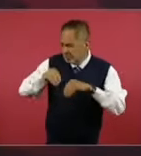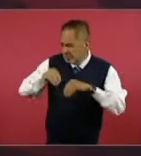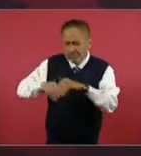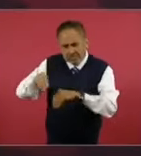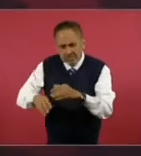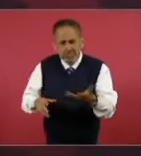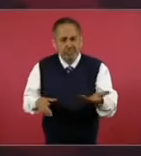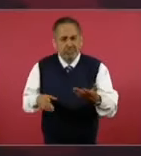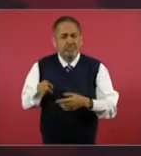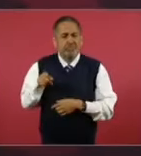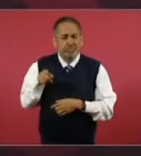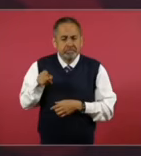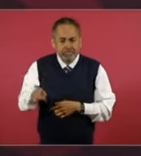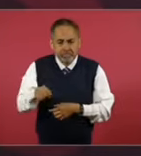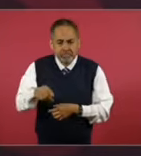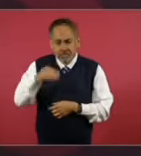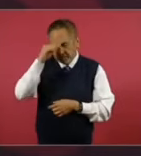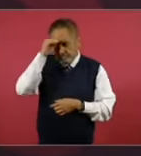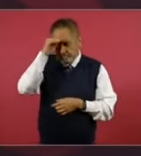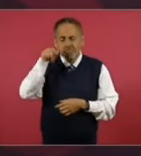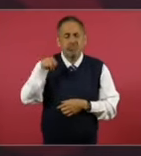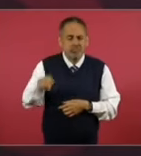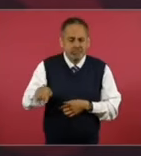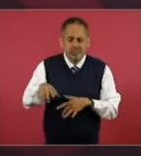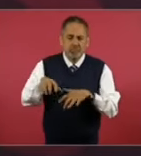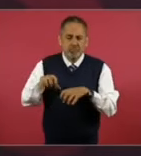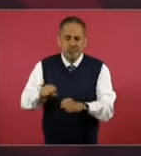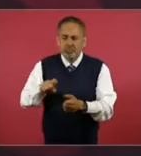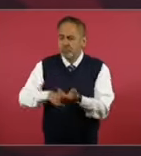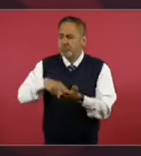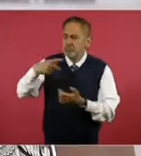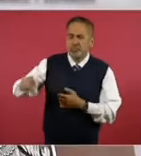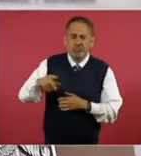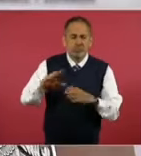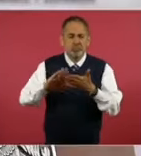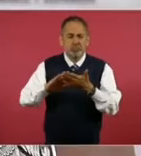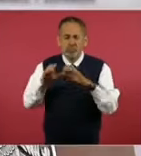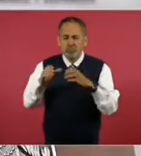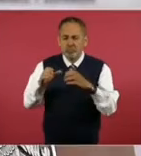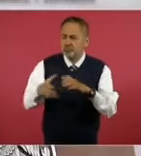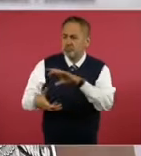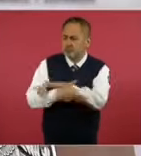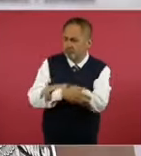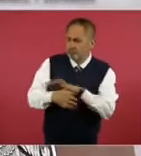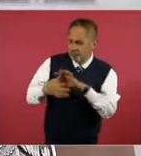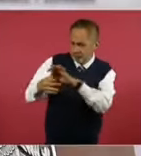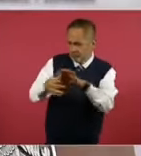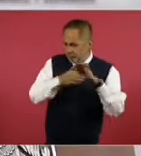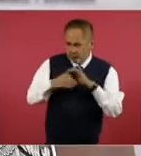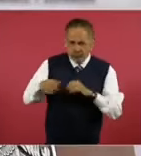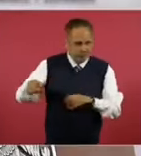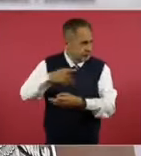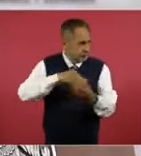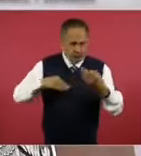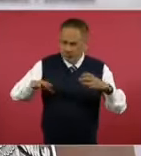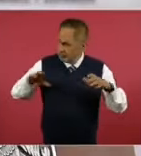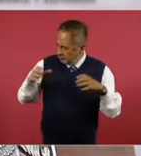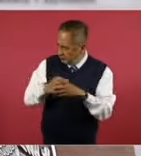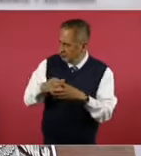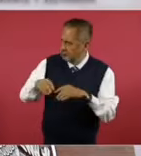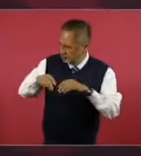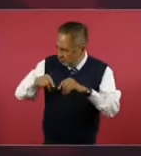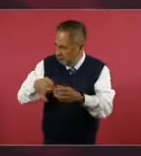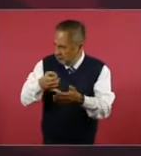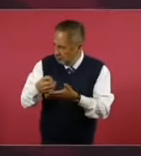de la que se desprenden principios que anclan sus raíces en la propiedad comunal, la solidaridad, la ayuda mutua, la honestidad y